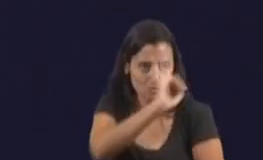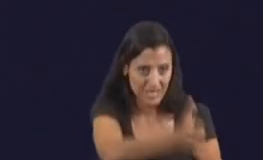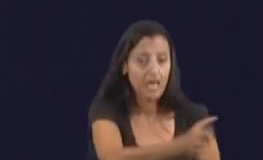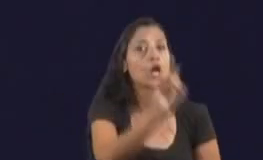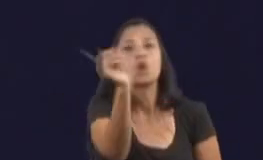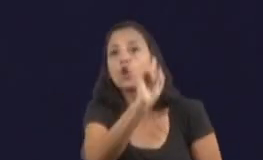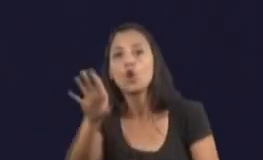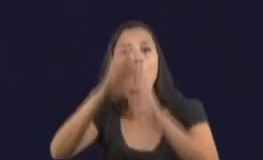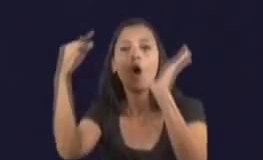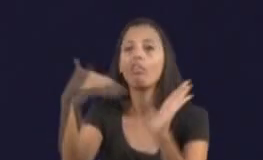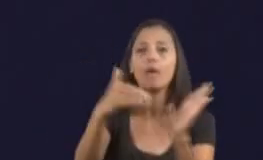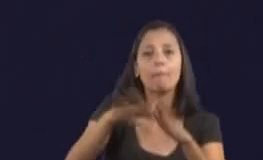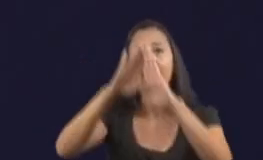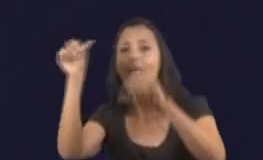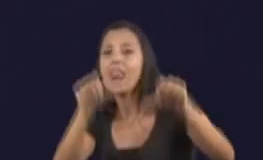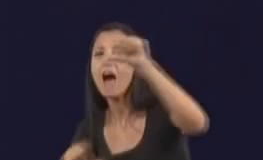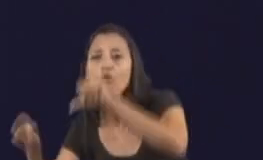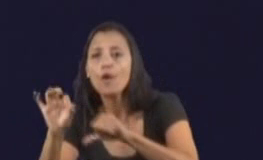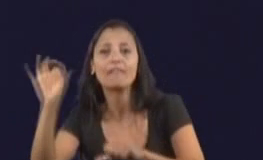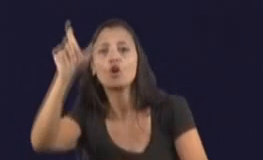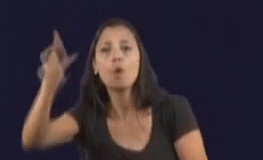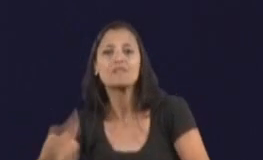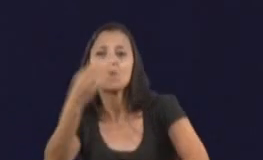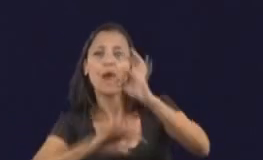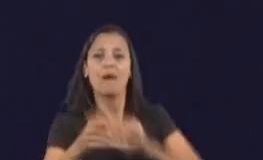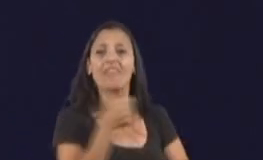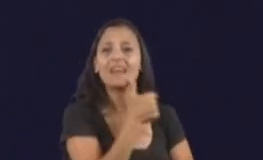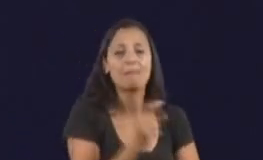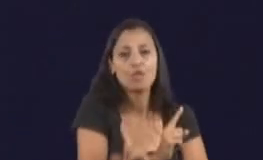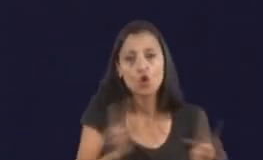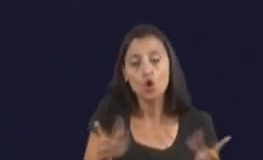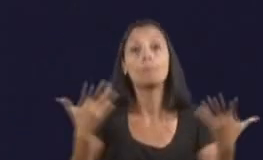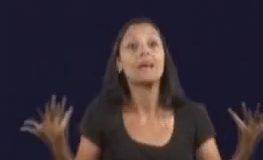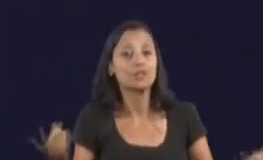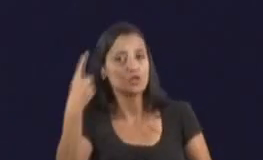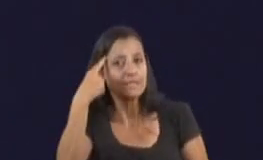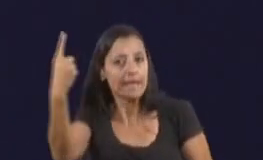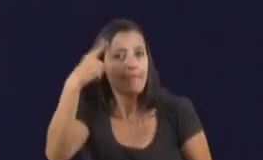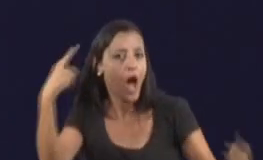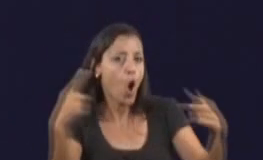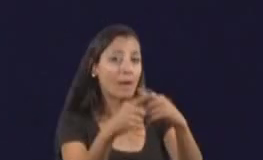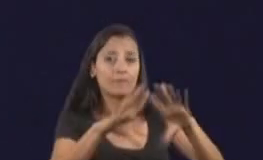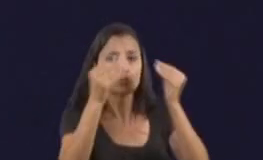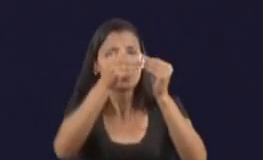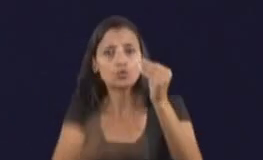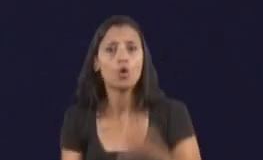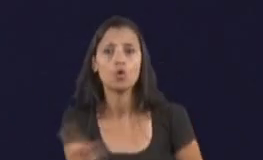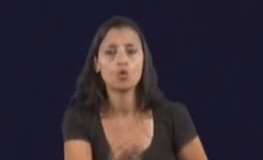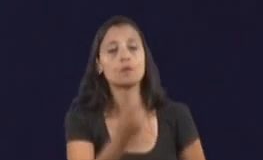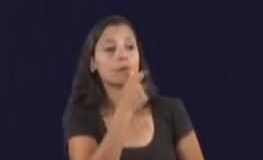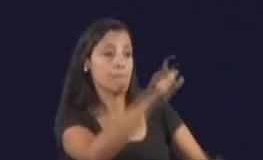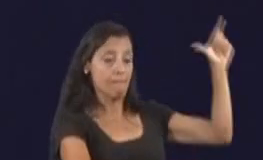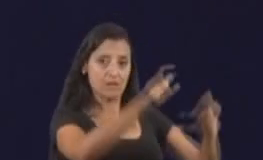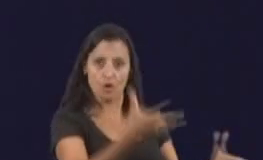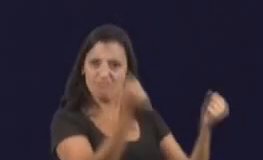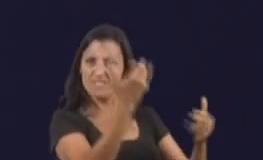el laboratorio ni el que le expende el medicamento. Así que la idea la idea de todo esto no es que nadie deje de